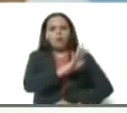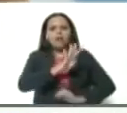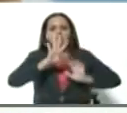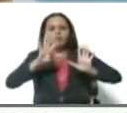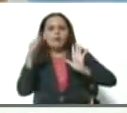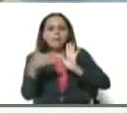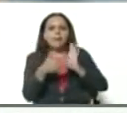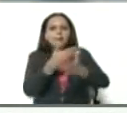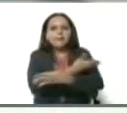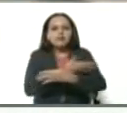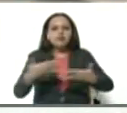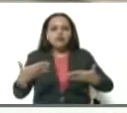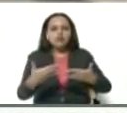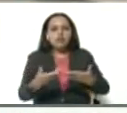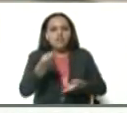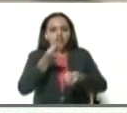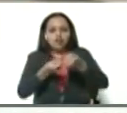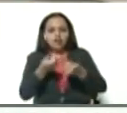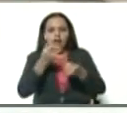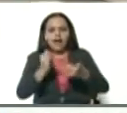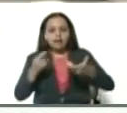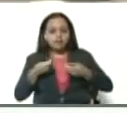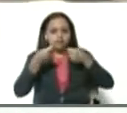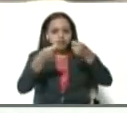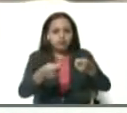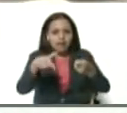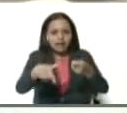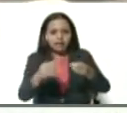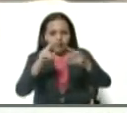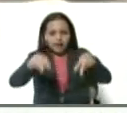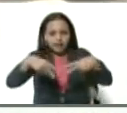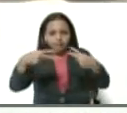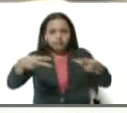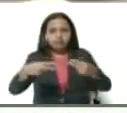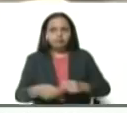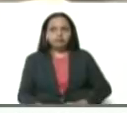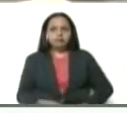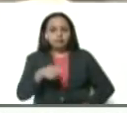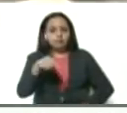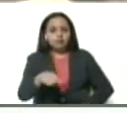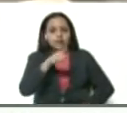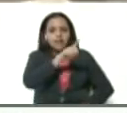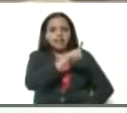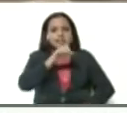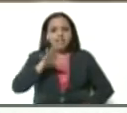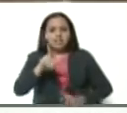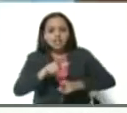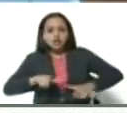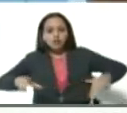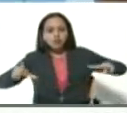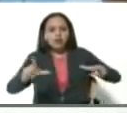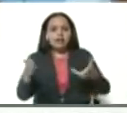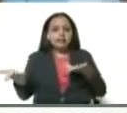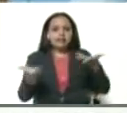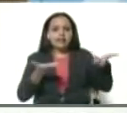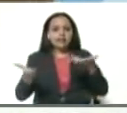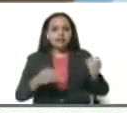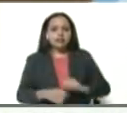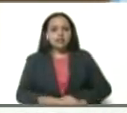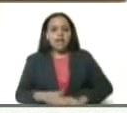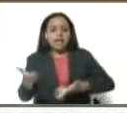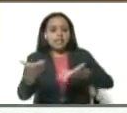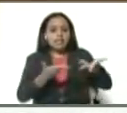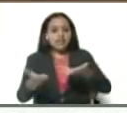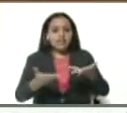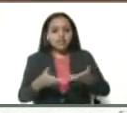49.000 millones de bolívares que hemos invertido en esta área. Aquí hay 15 áreas de servicio: el servicio área